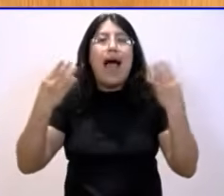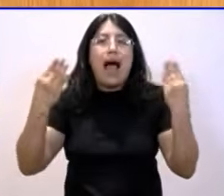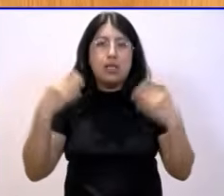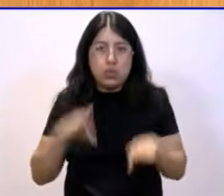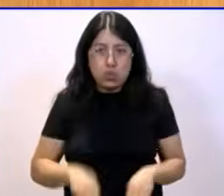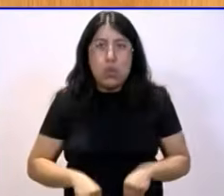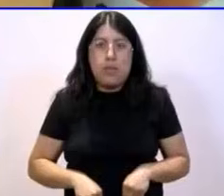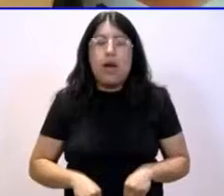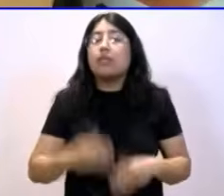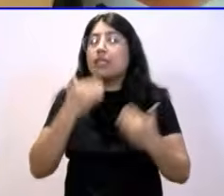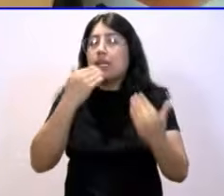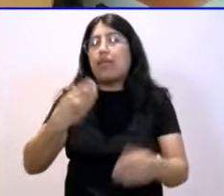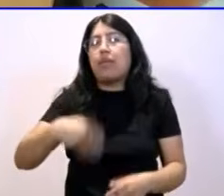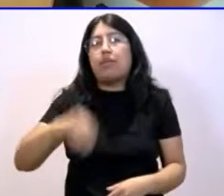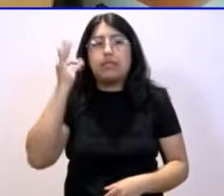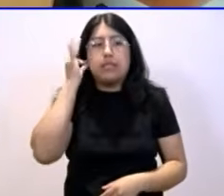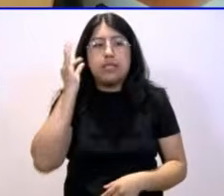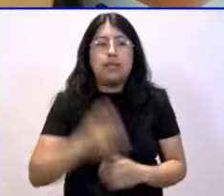señora presidenta.